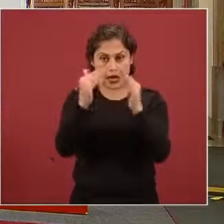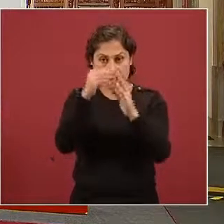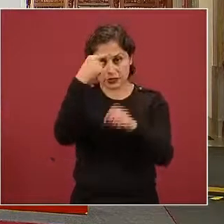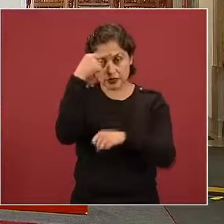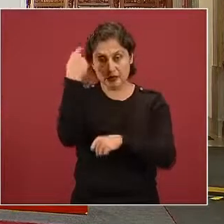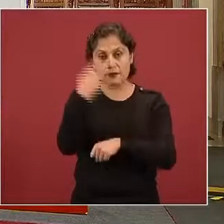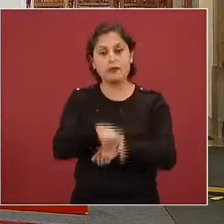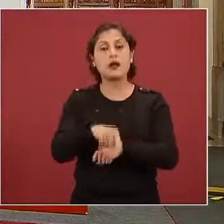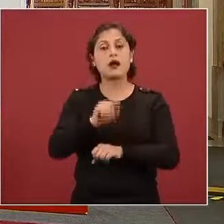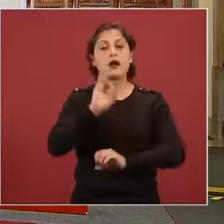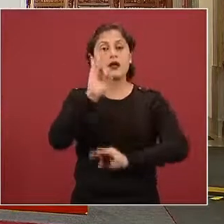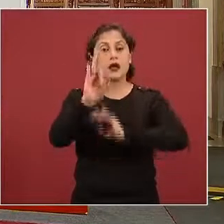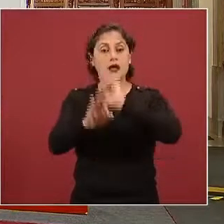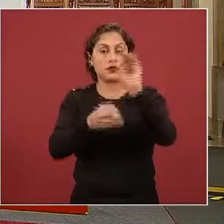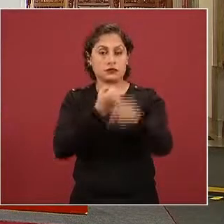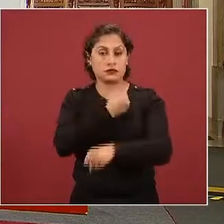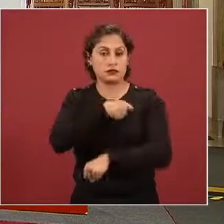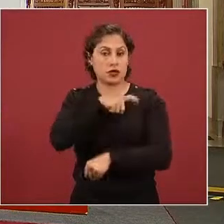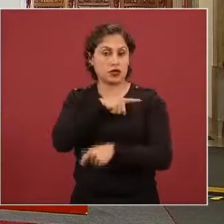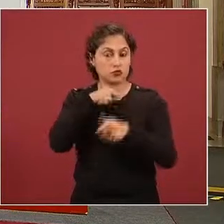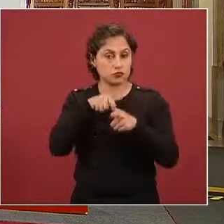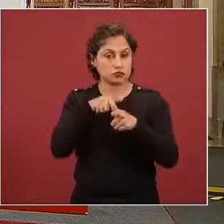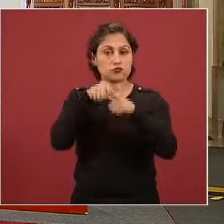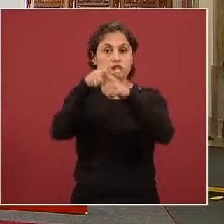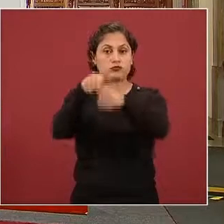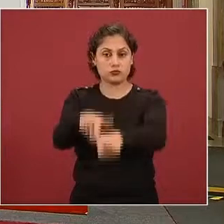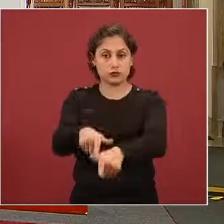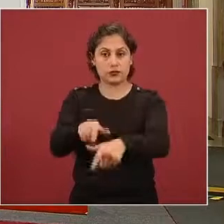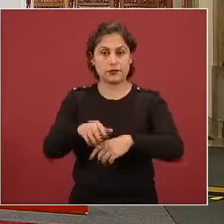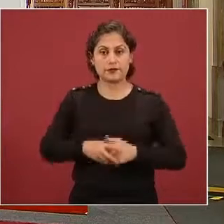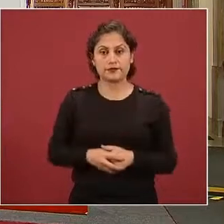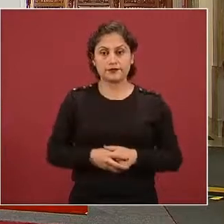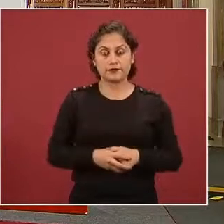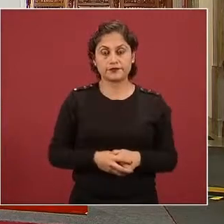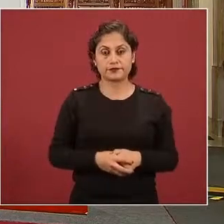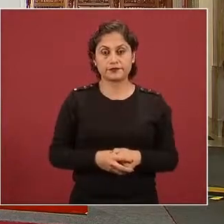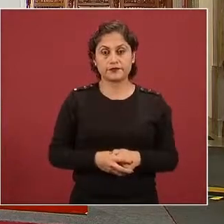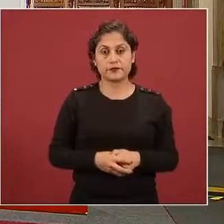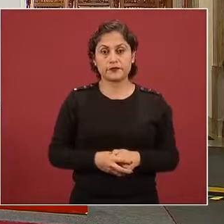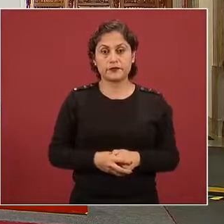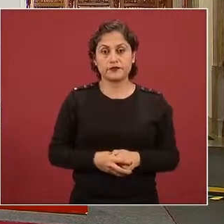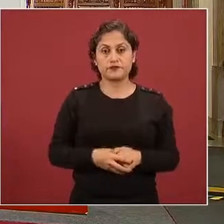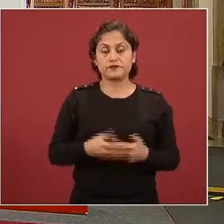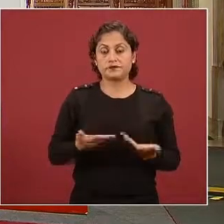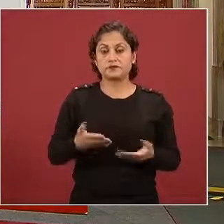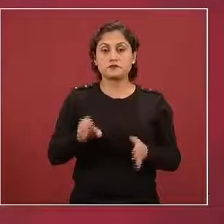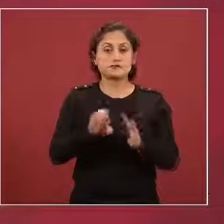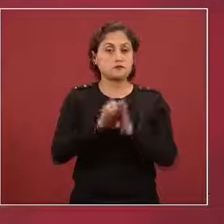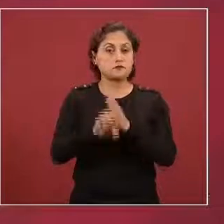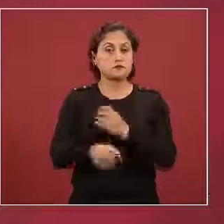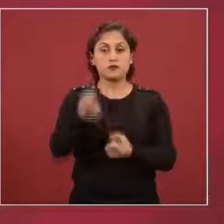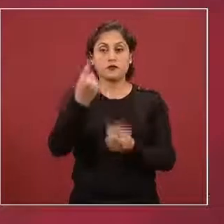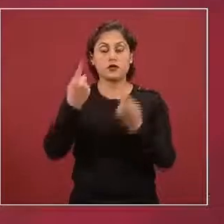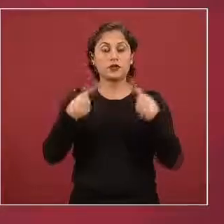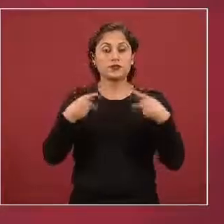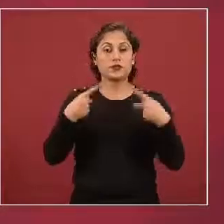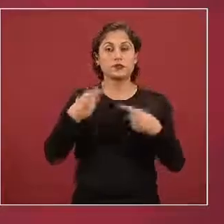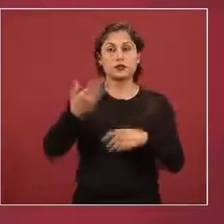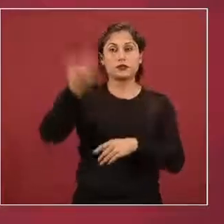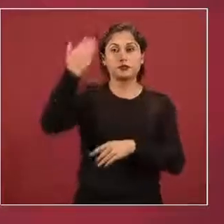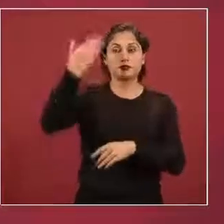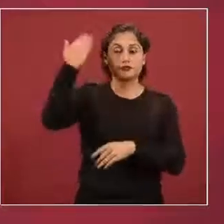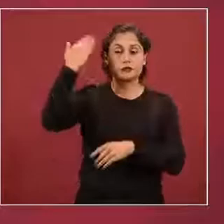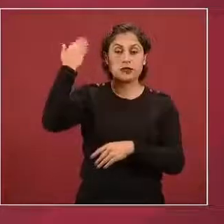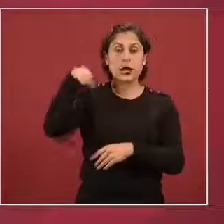personas que necesitan tratamientos continuos con más dosis de tratamientos que las que habitualmente se